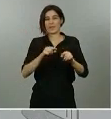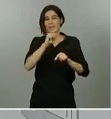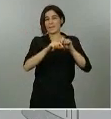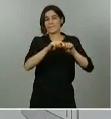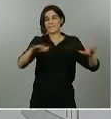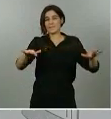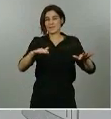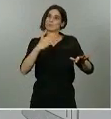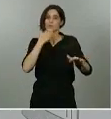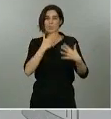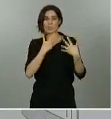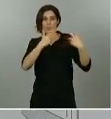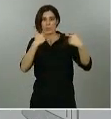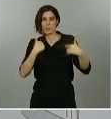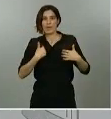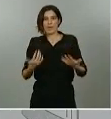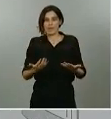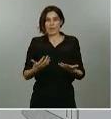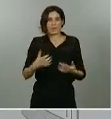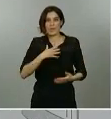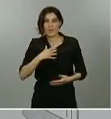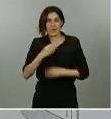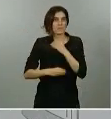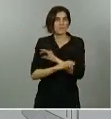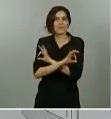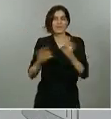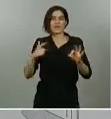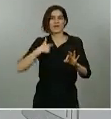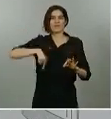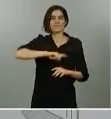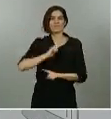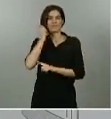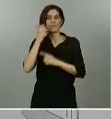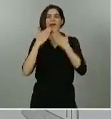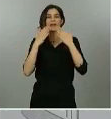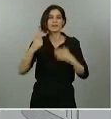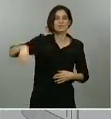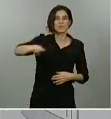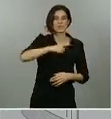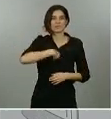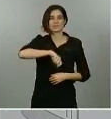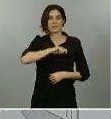de todos los españoles y a todos ustedes les quiero dar las gracias de corazón.